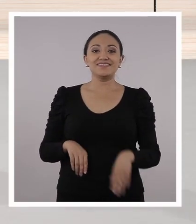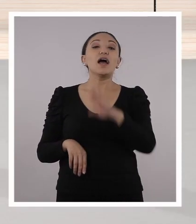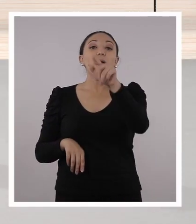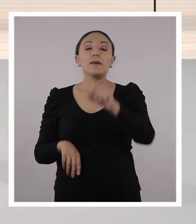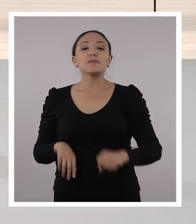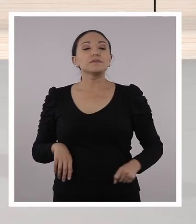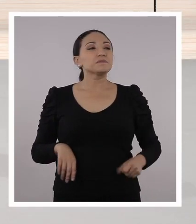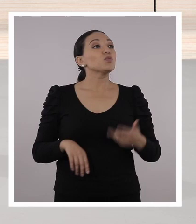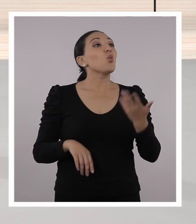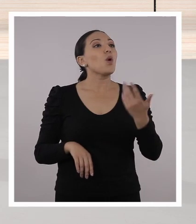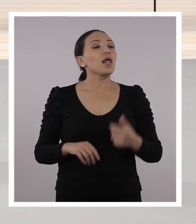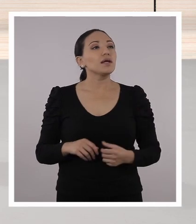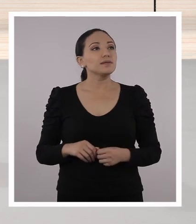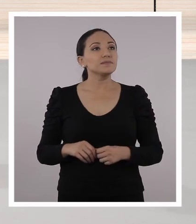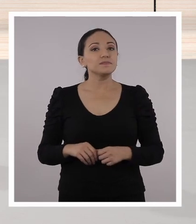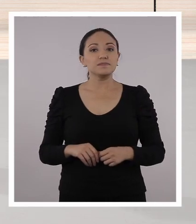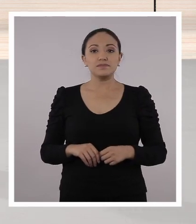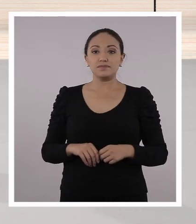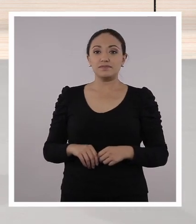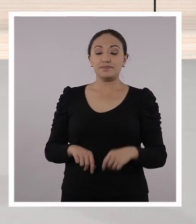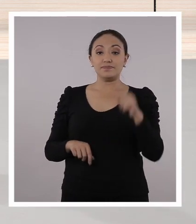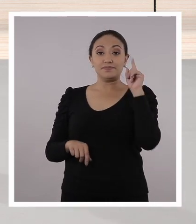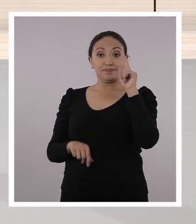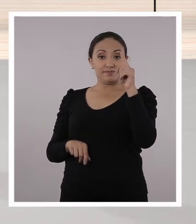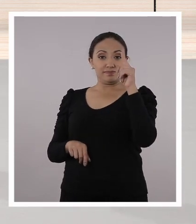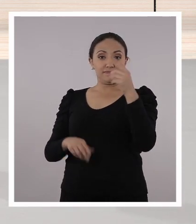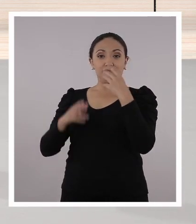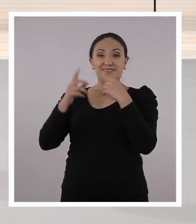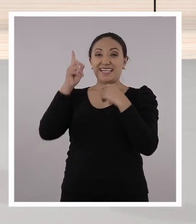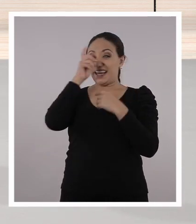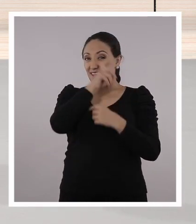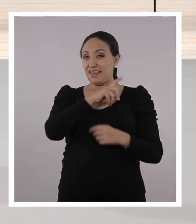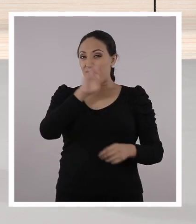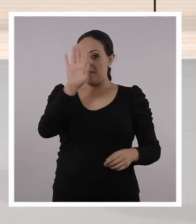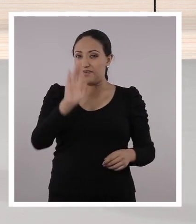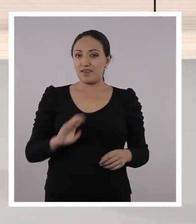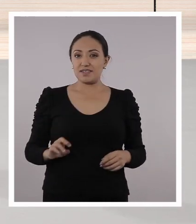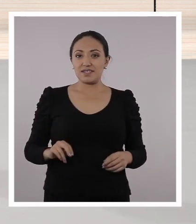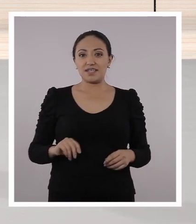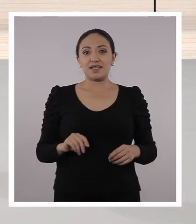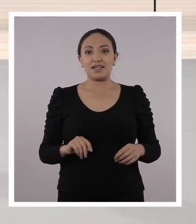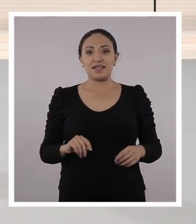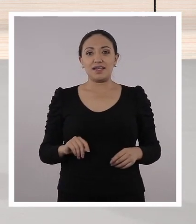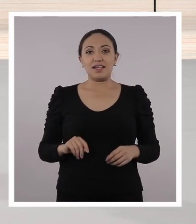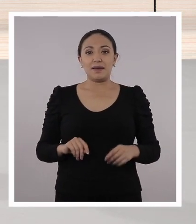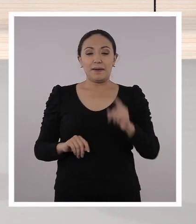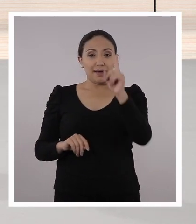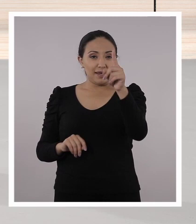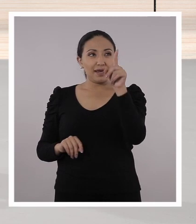Ganaste. A ver, Nelly, te escuchamos. Eso está bastante difícil, profe.